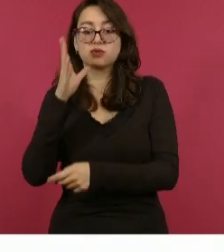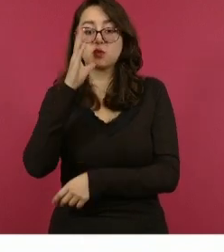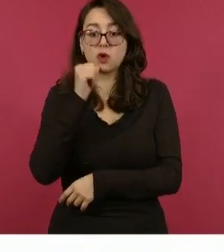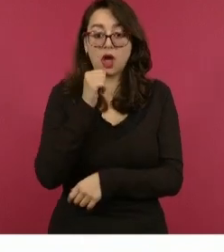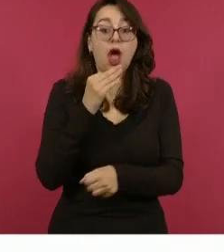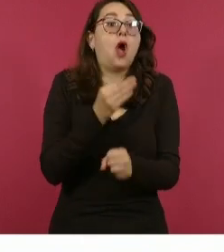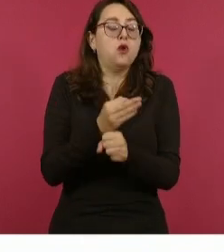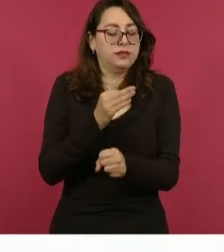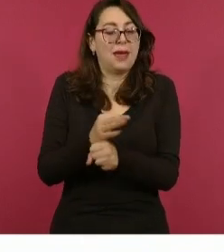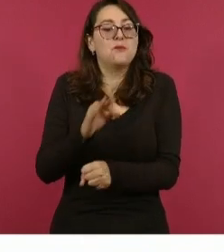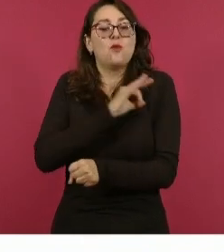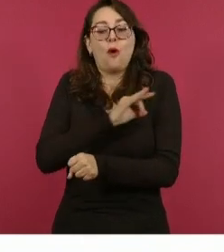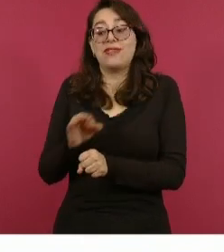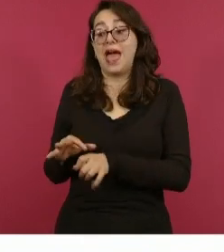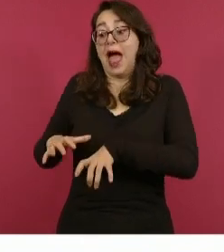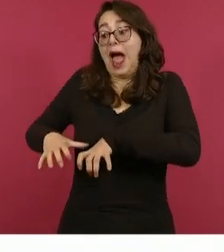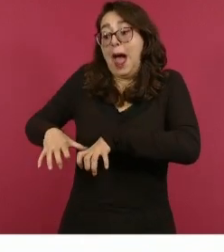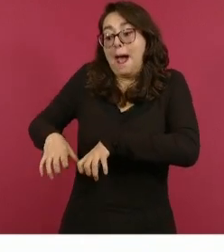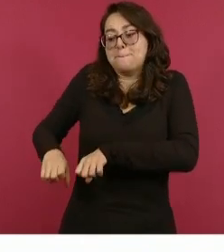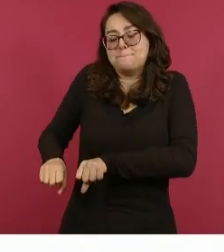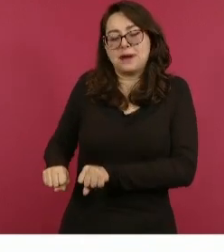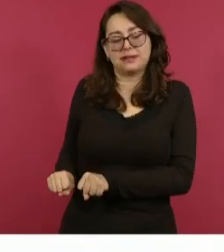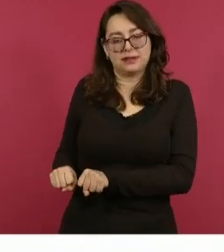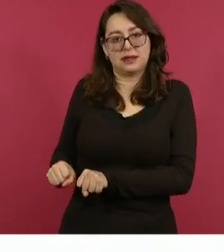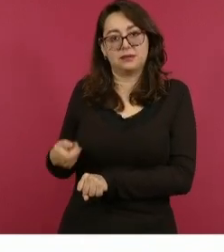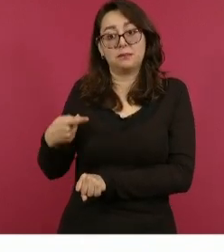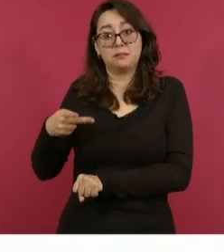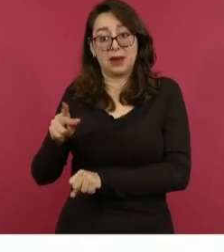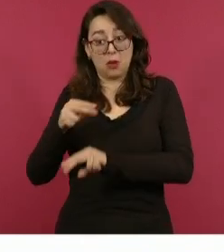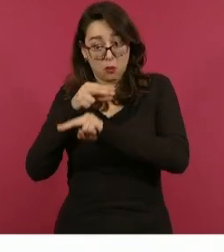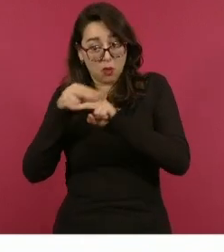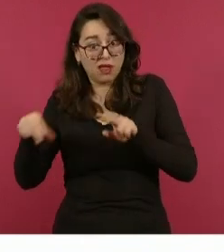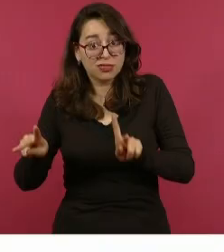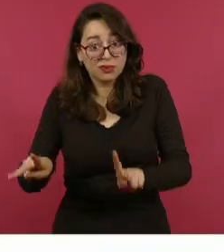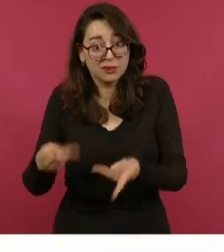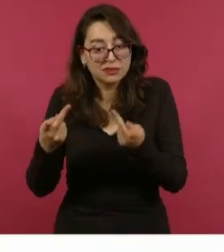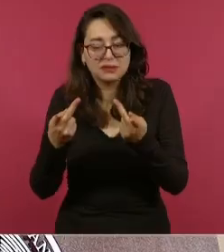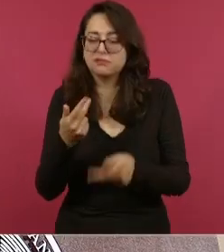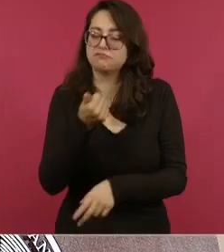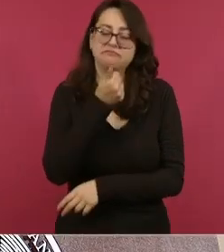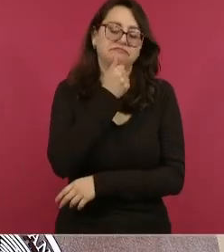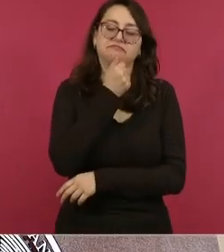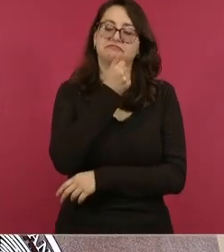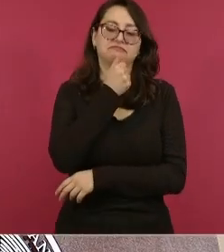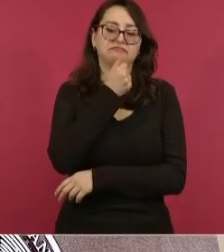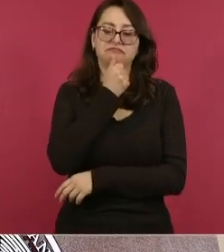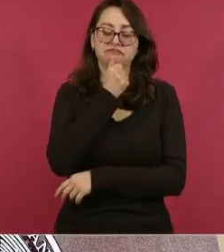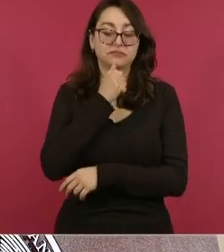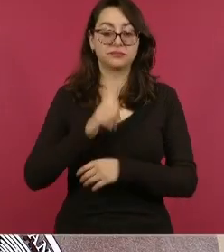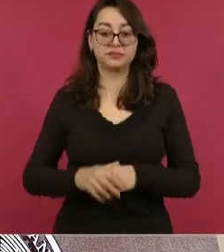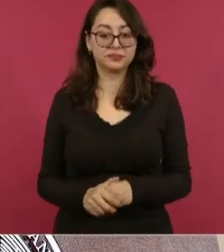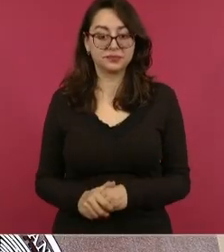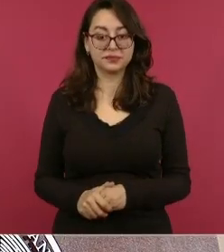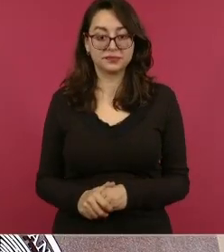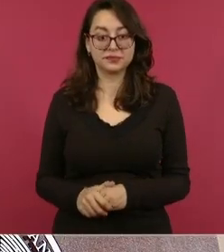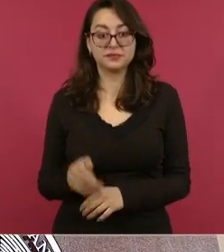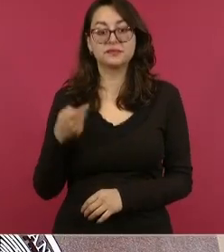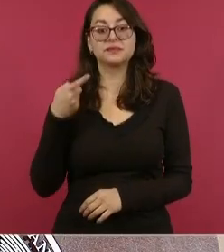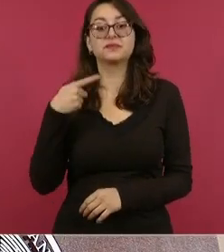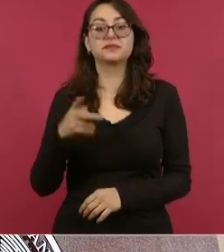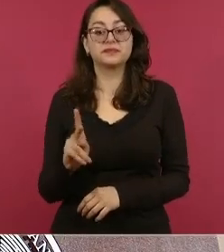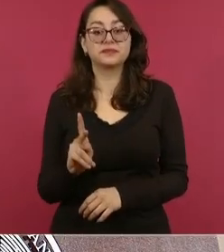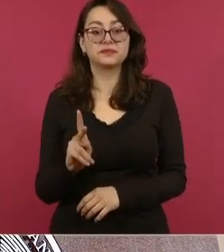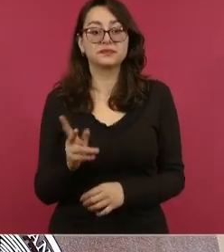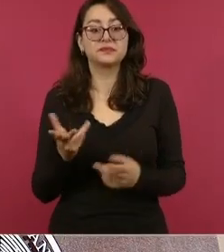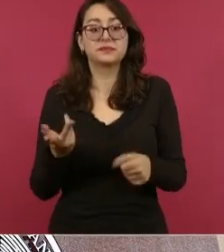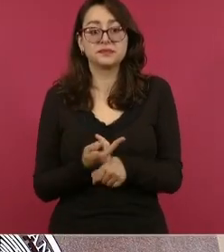reservaciones, pero de ninguna manera todavía hay venta de boletos de la aerolínea. Pero como siempre, este tipo de mentiras